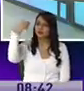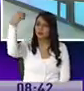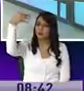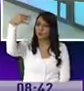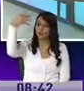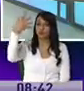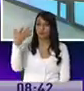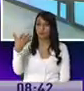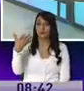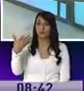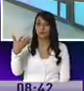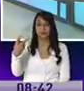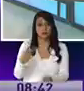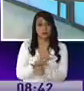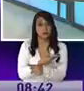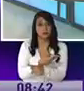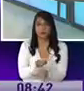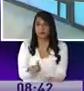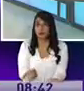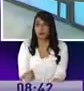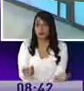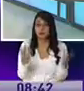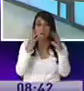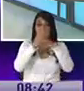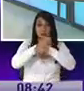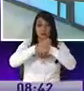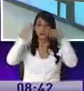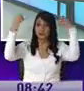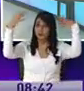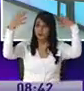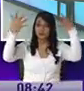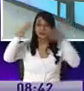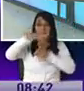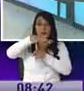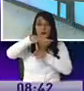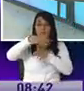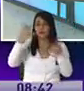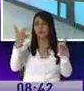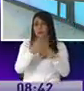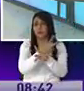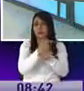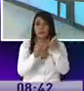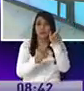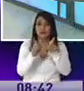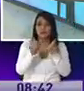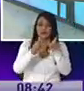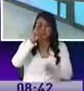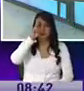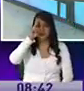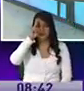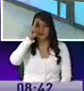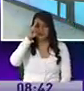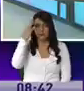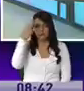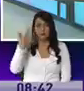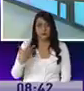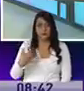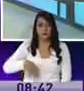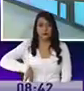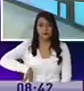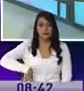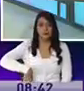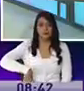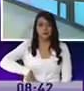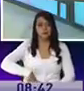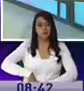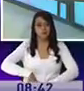porque de verdad eso es un peligro pu o sea de noche sin luz en el parque los amigos de lo ajeno los pungas